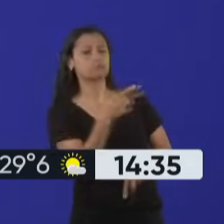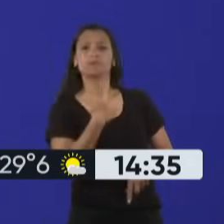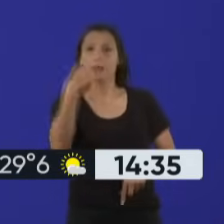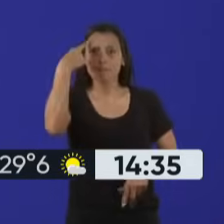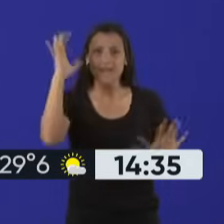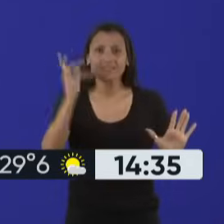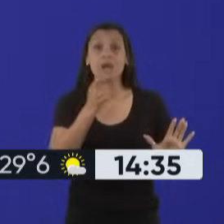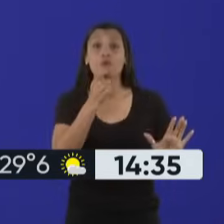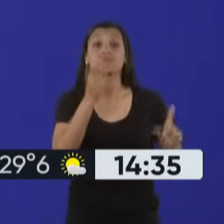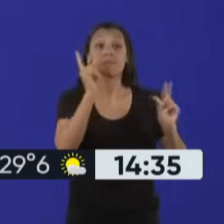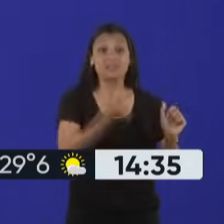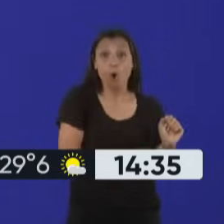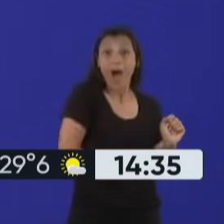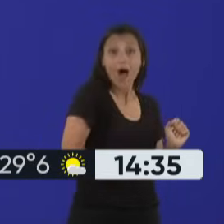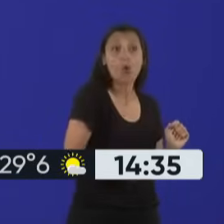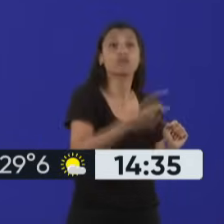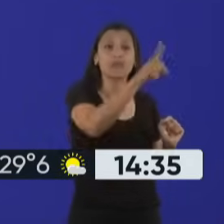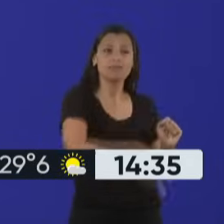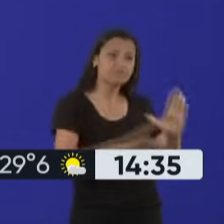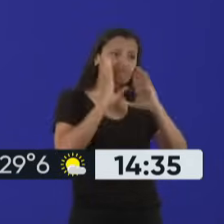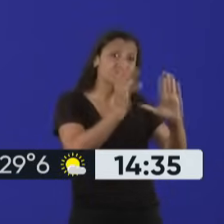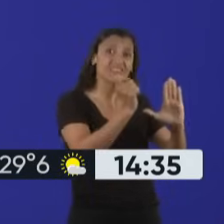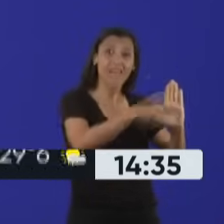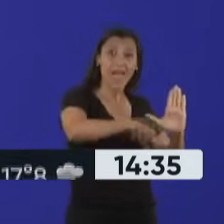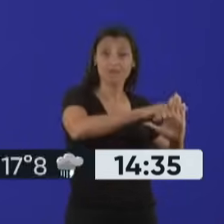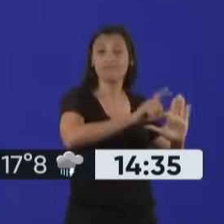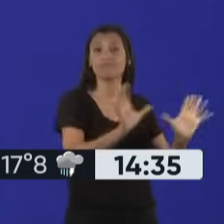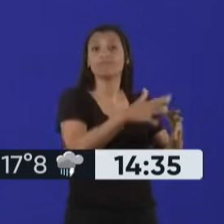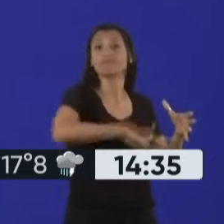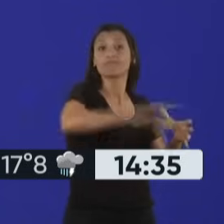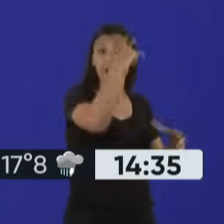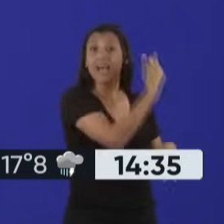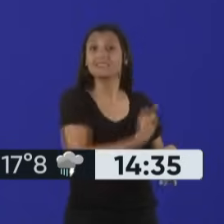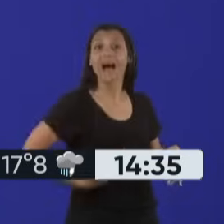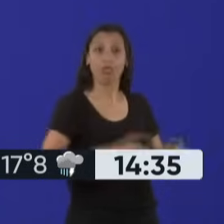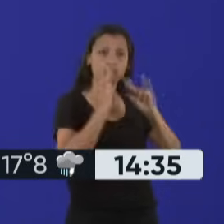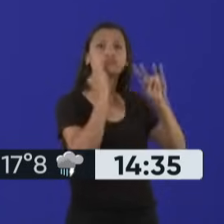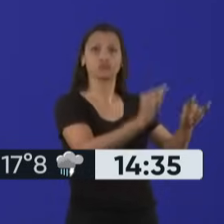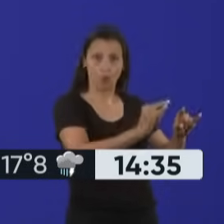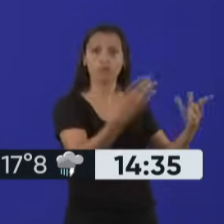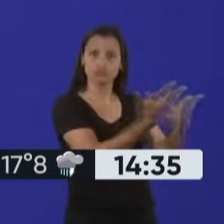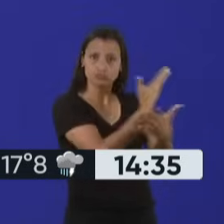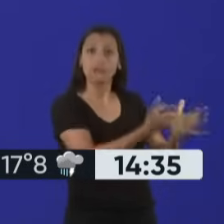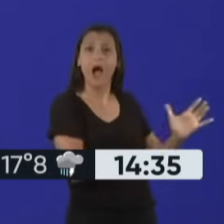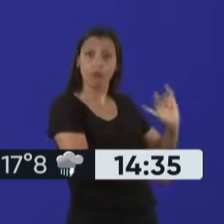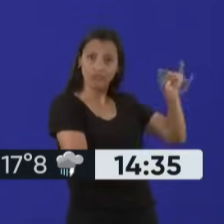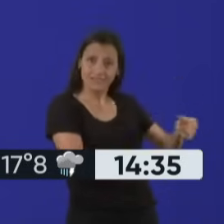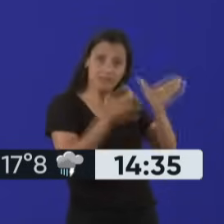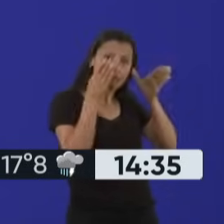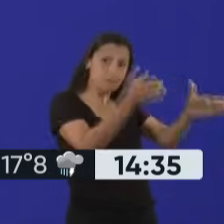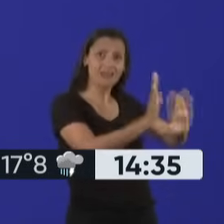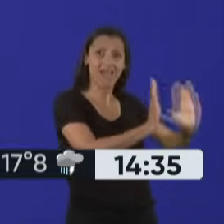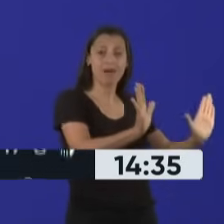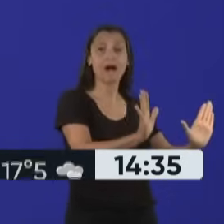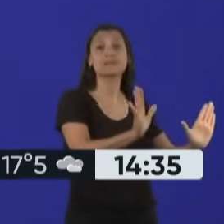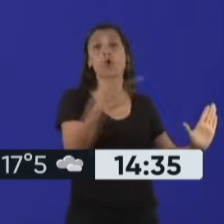caía sobre el sector no productivo del país, o sea, el Estado, y el ajuste caía sobre el Estado, a